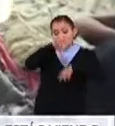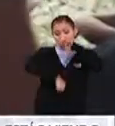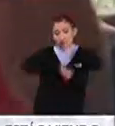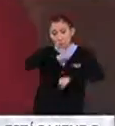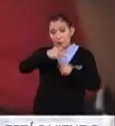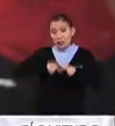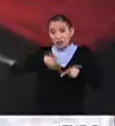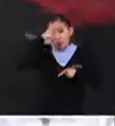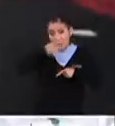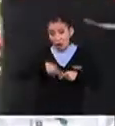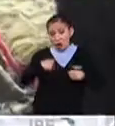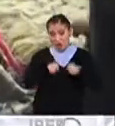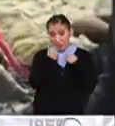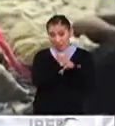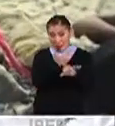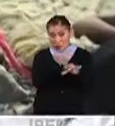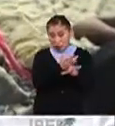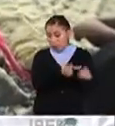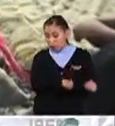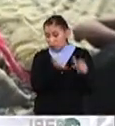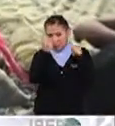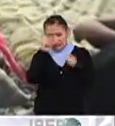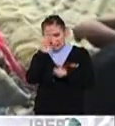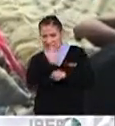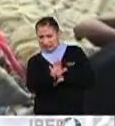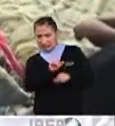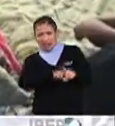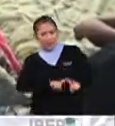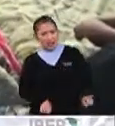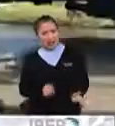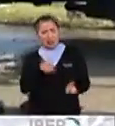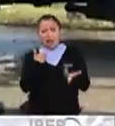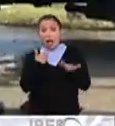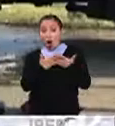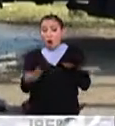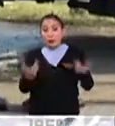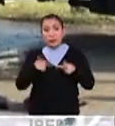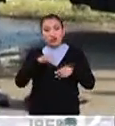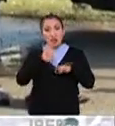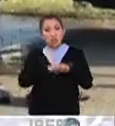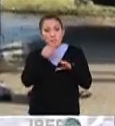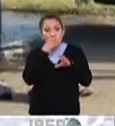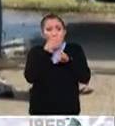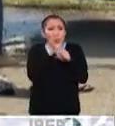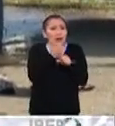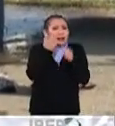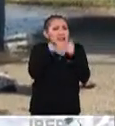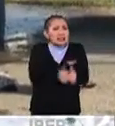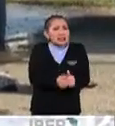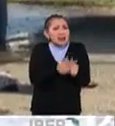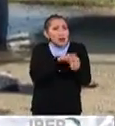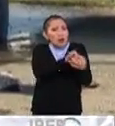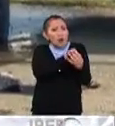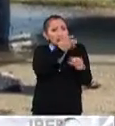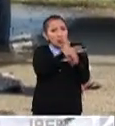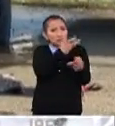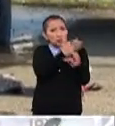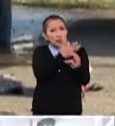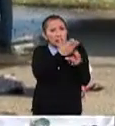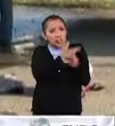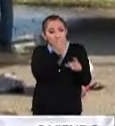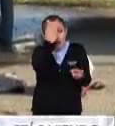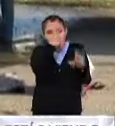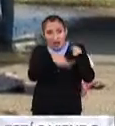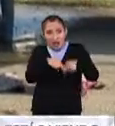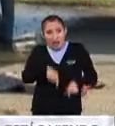de connacionales en la Unión Americana, un perfil diferente, es decir, ahora es gente con más arraigo, con más tiempo, con más lazos en Estados Unidos, la